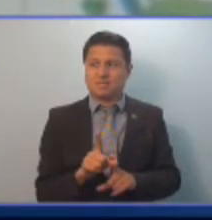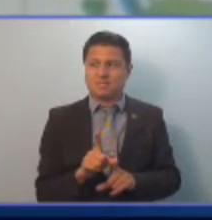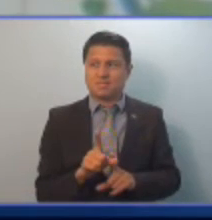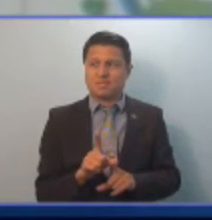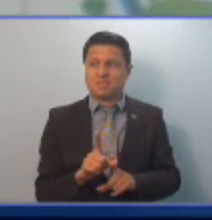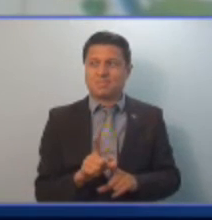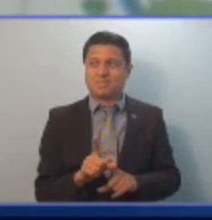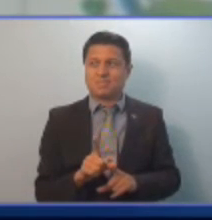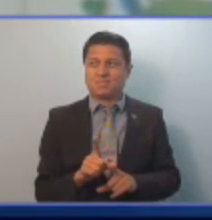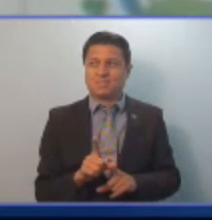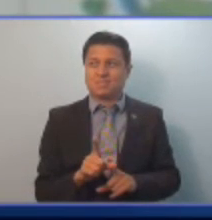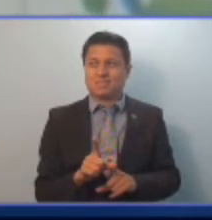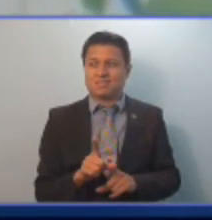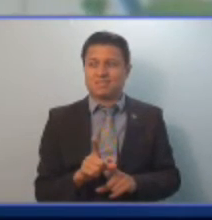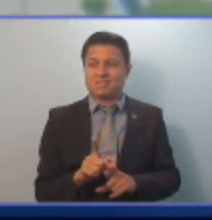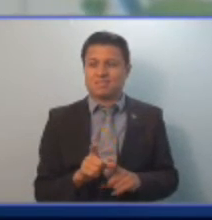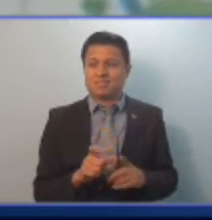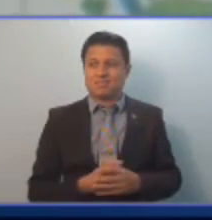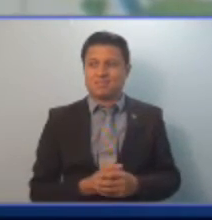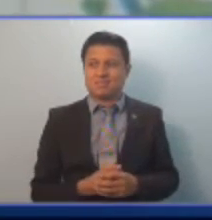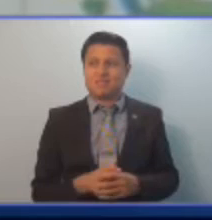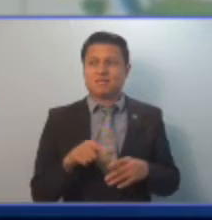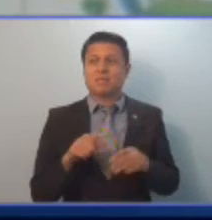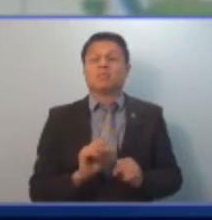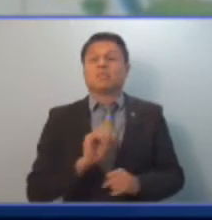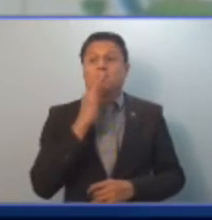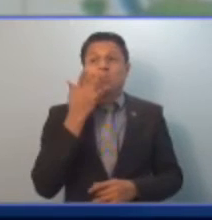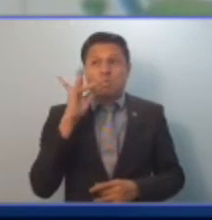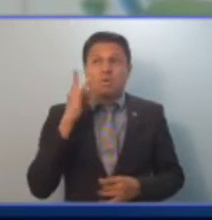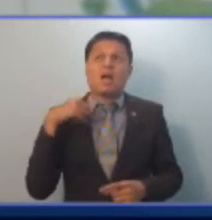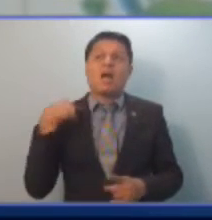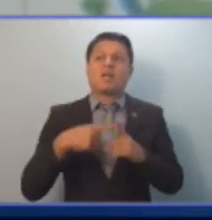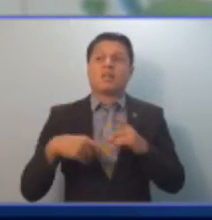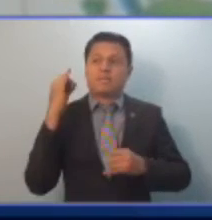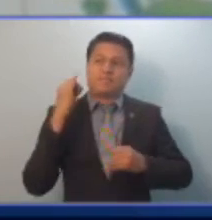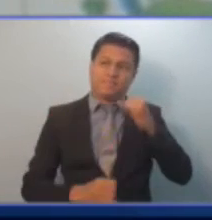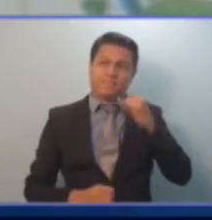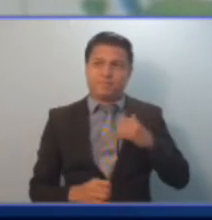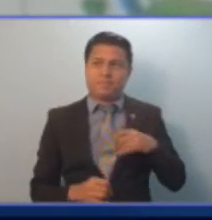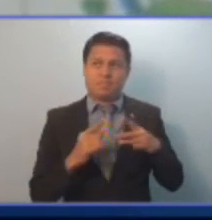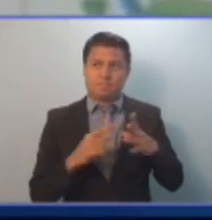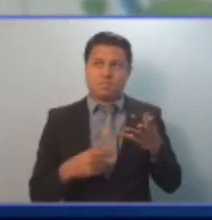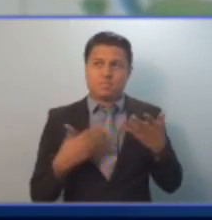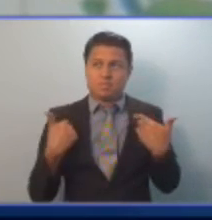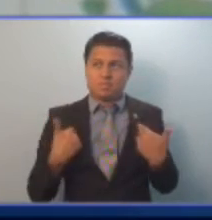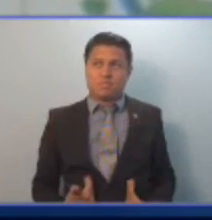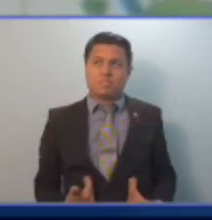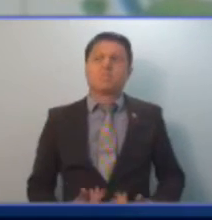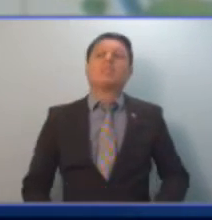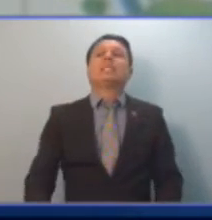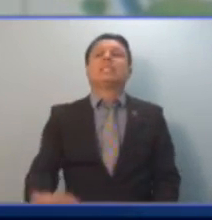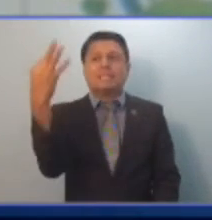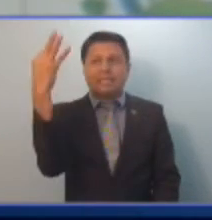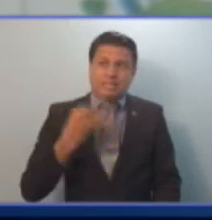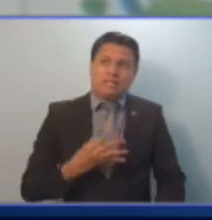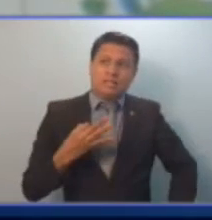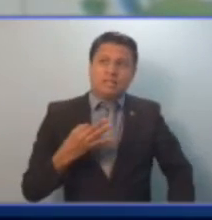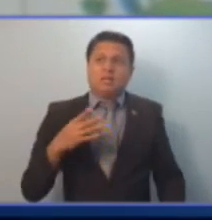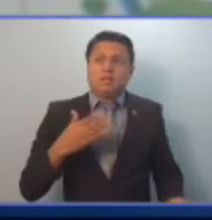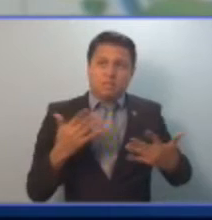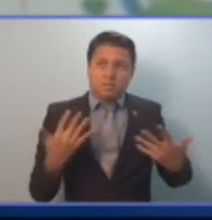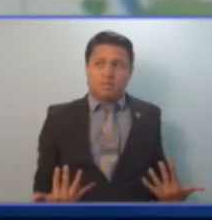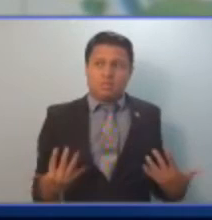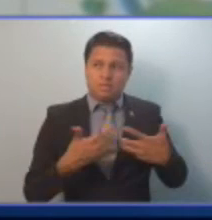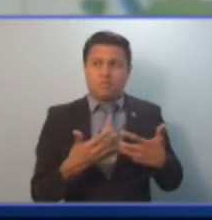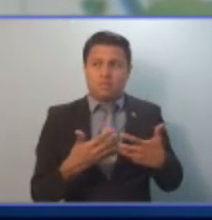de sustancia. Es decir, que al final estos derechos tienen que estar más adornados de